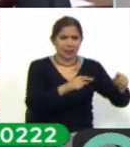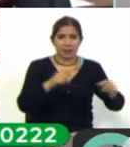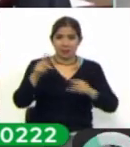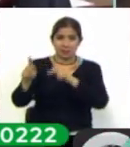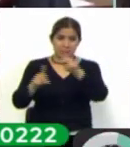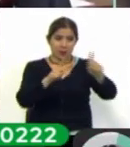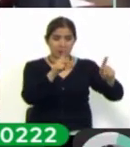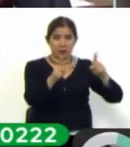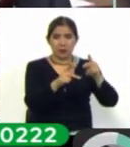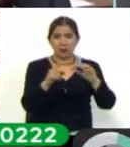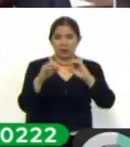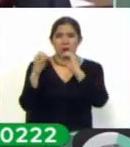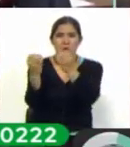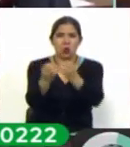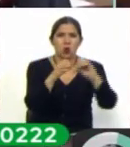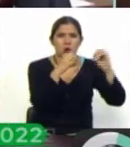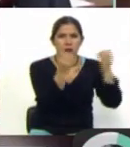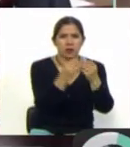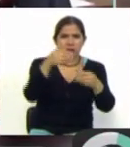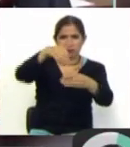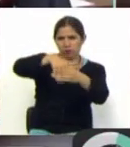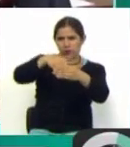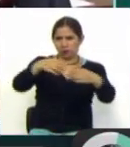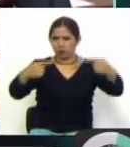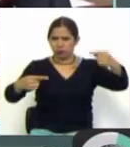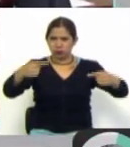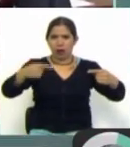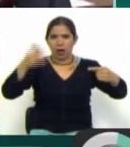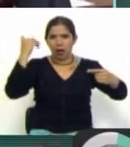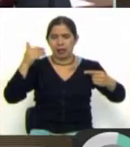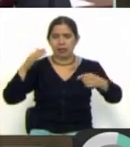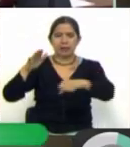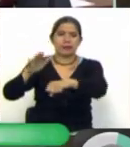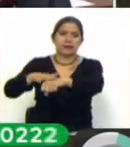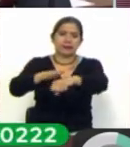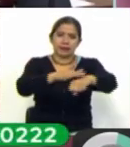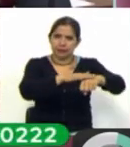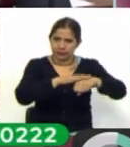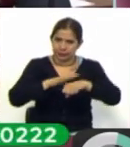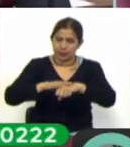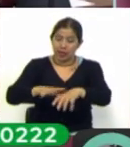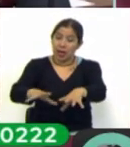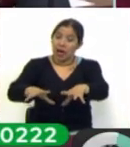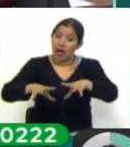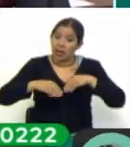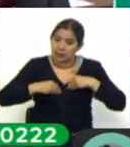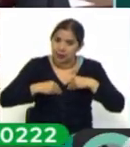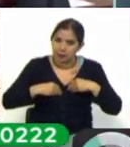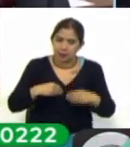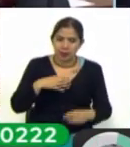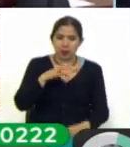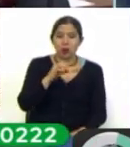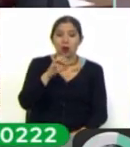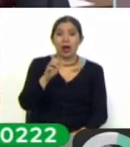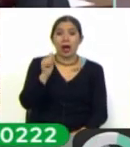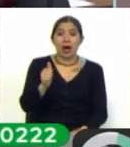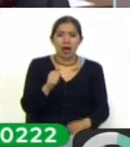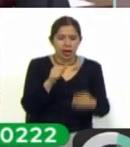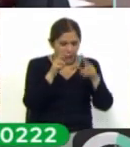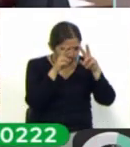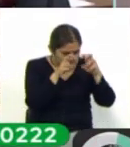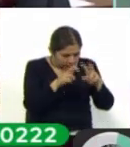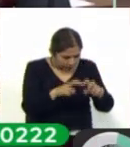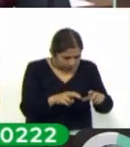electoral y a todos los actores sociales a que asuman el resultado del análisis de integridad electoral con